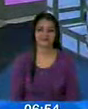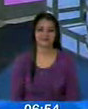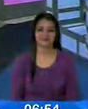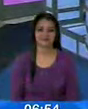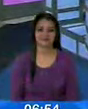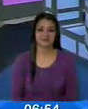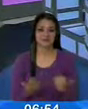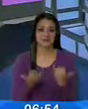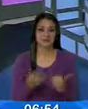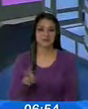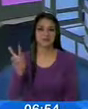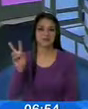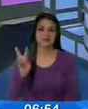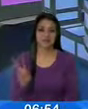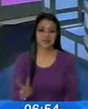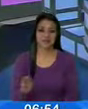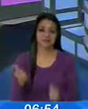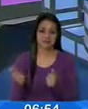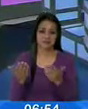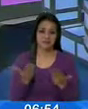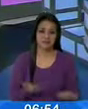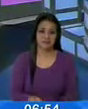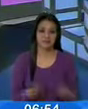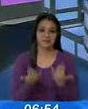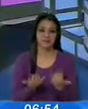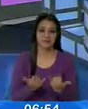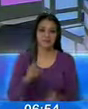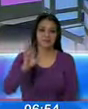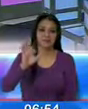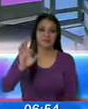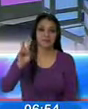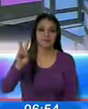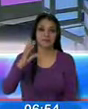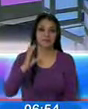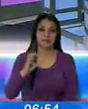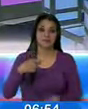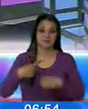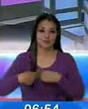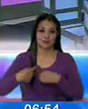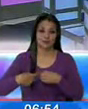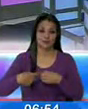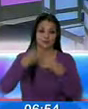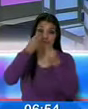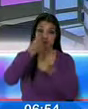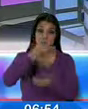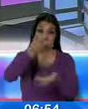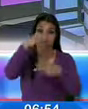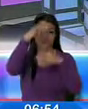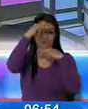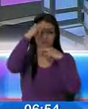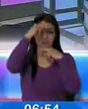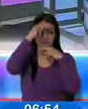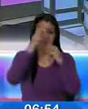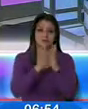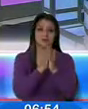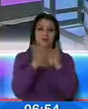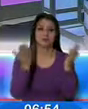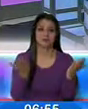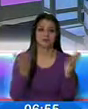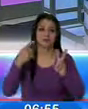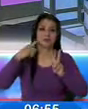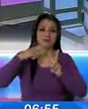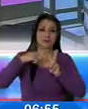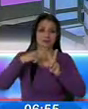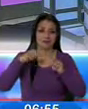Es día viernes, aquí estamos desde el foro principal de Televicentro en la ciudad de Quito para compartir las noticias en la primera entrega del Comercio TV en